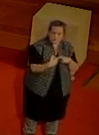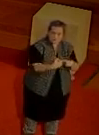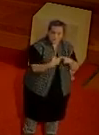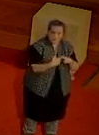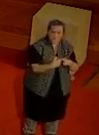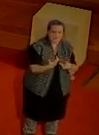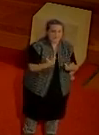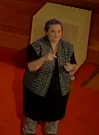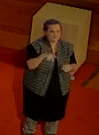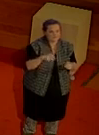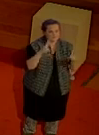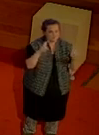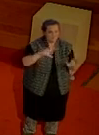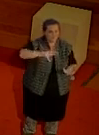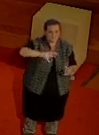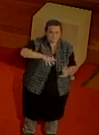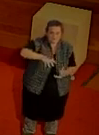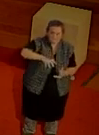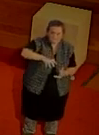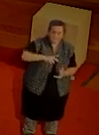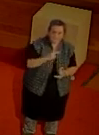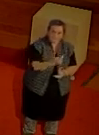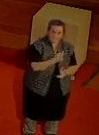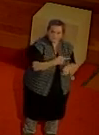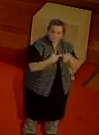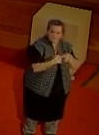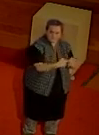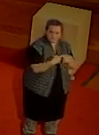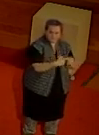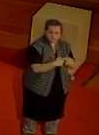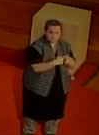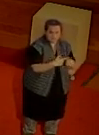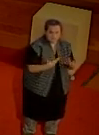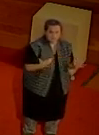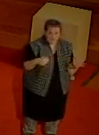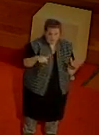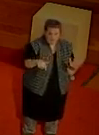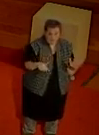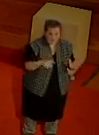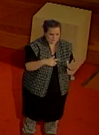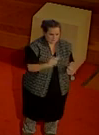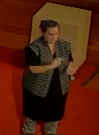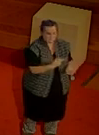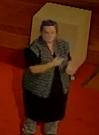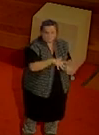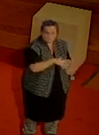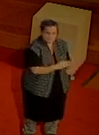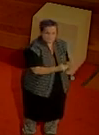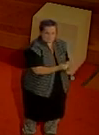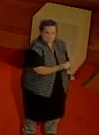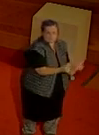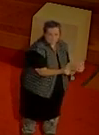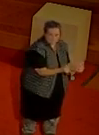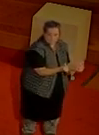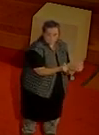temáticas como geográficas entre los dos hoy eso prácticamente ha desaparecido eh si atendemos a lo que